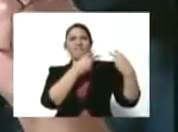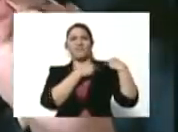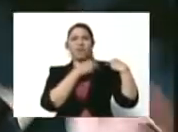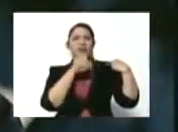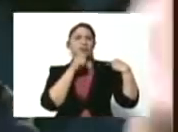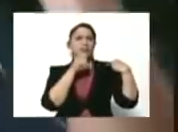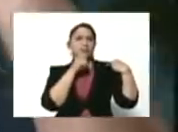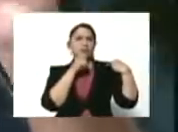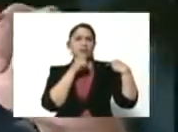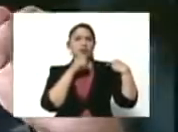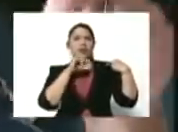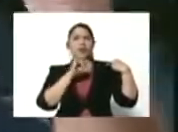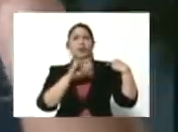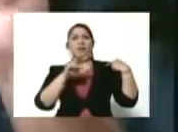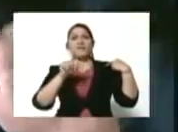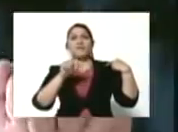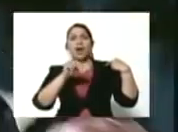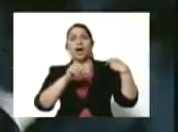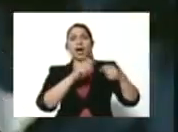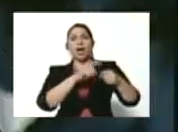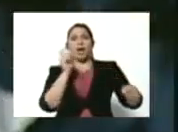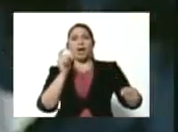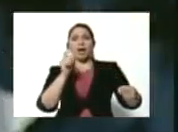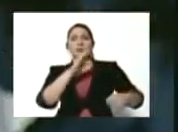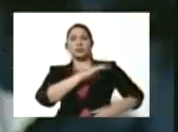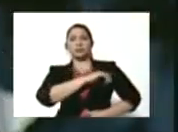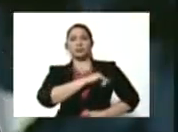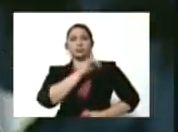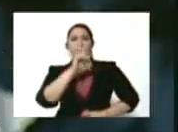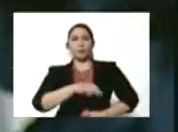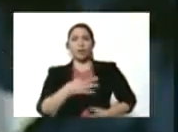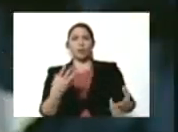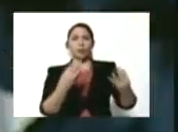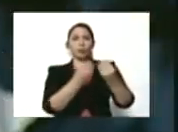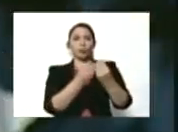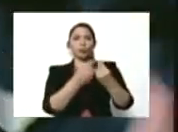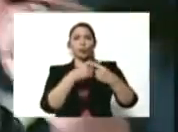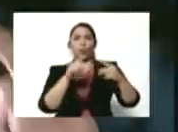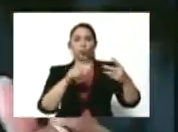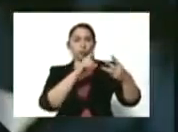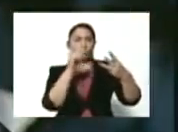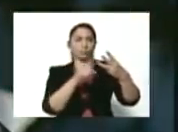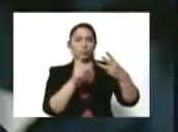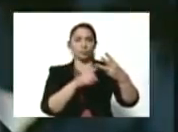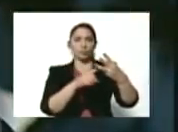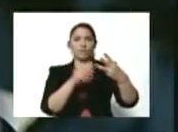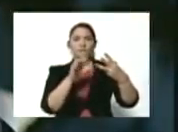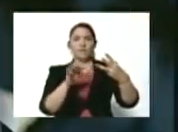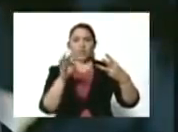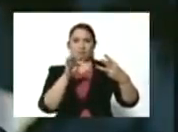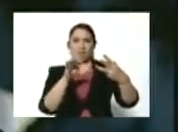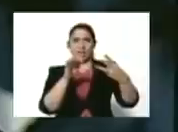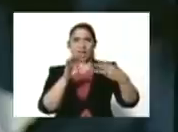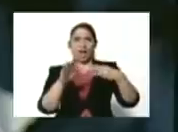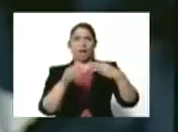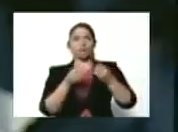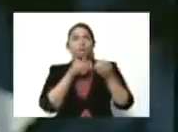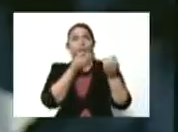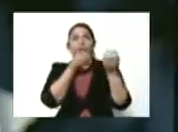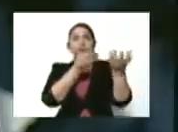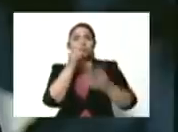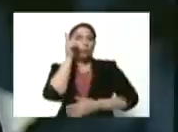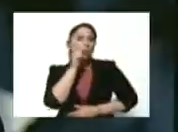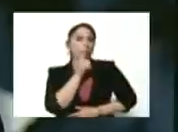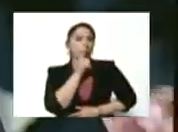era Iván Simonovic, y Iván Simonovic le rendía cuenta junto con el traidor de Christopher Figuera a Leopoldo